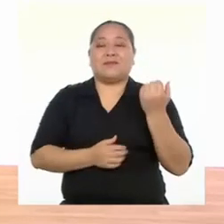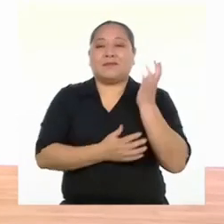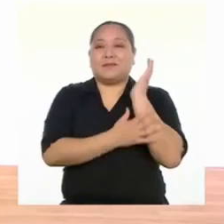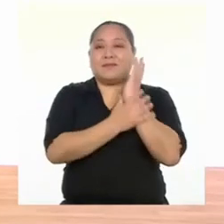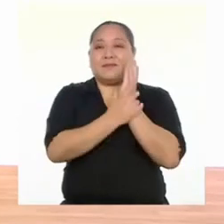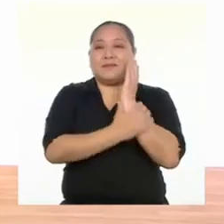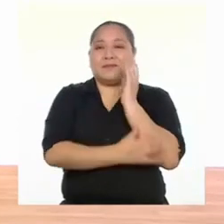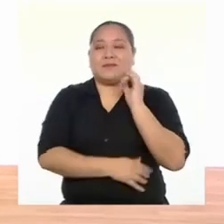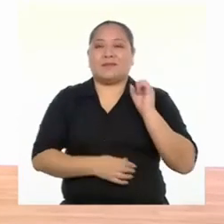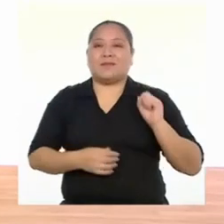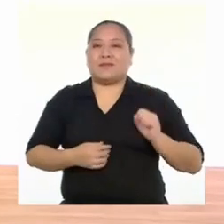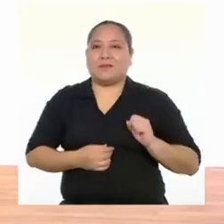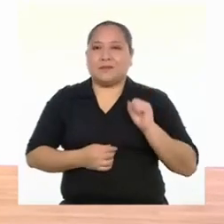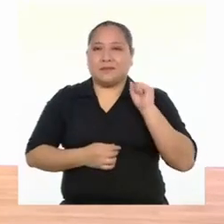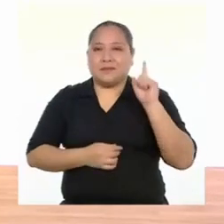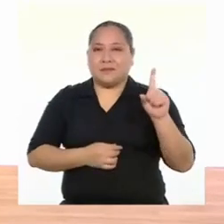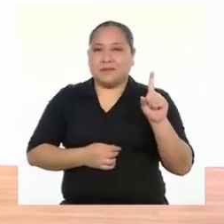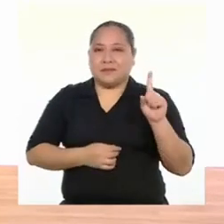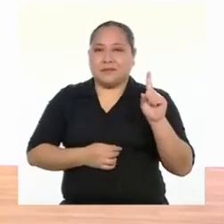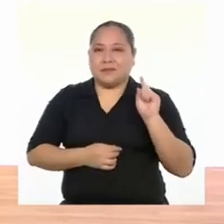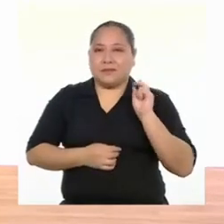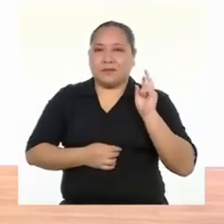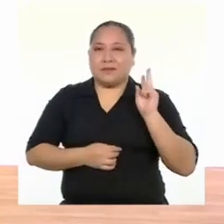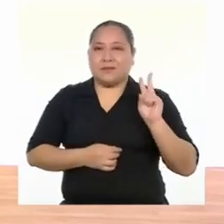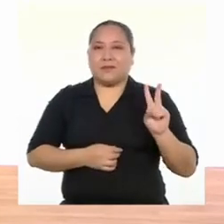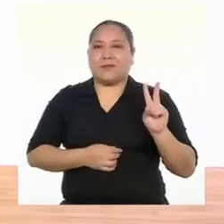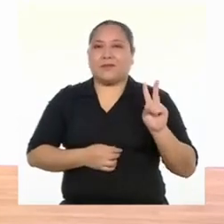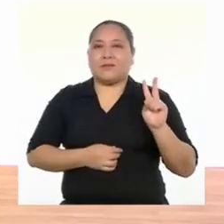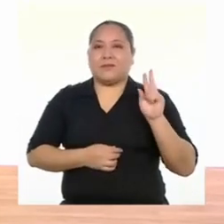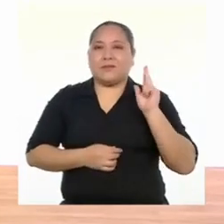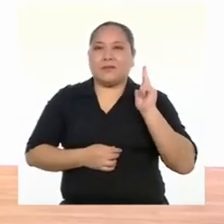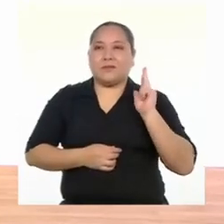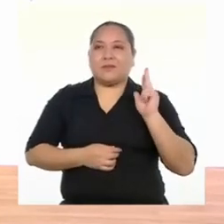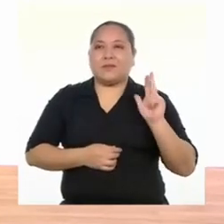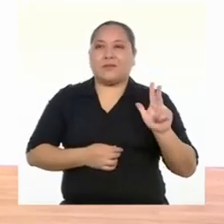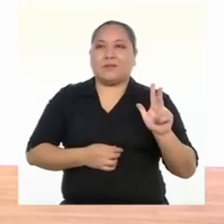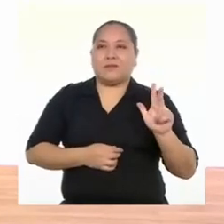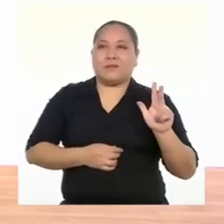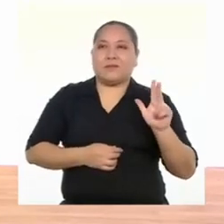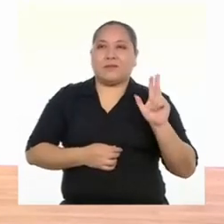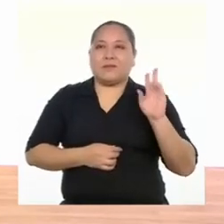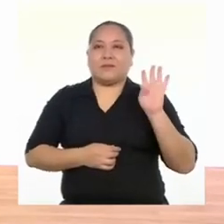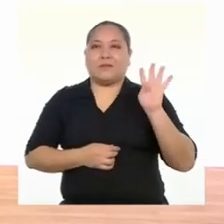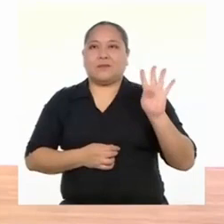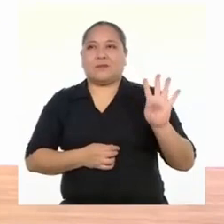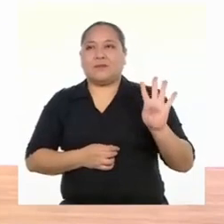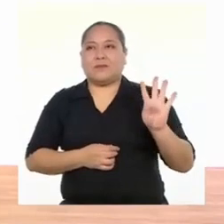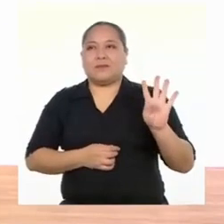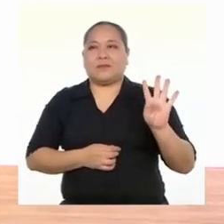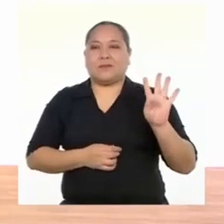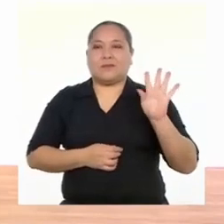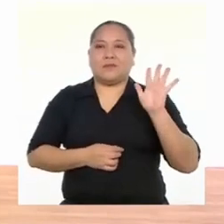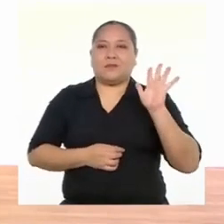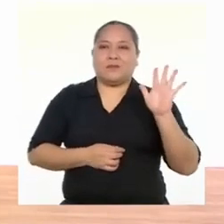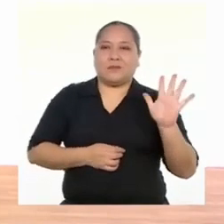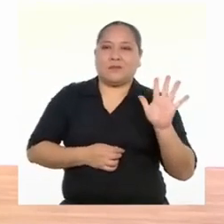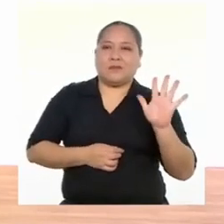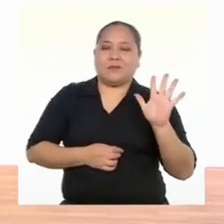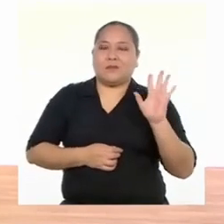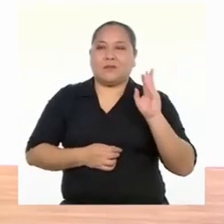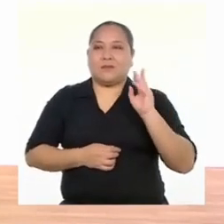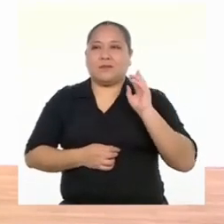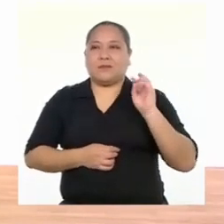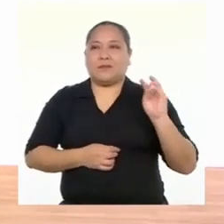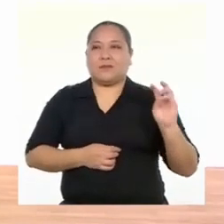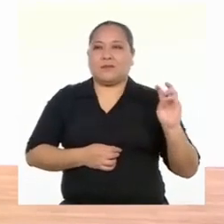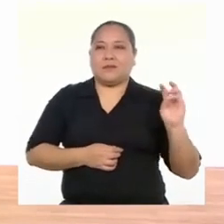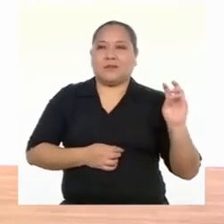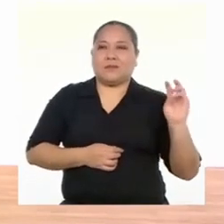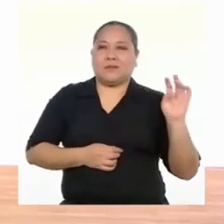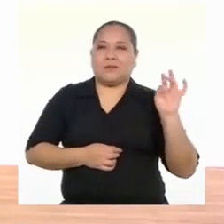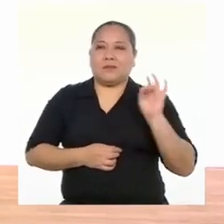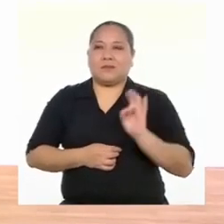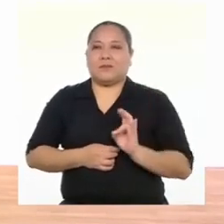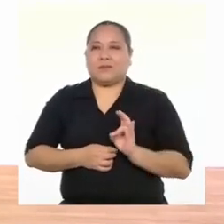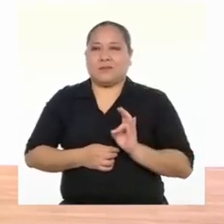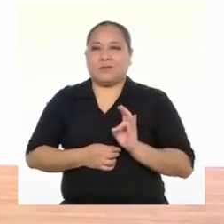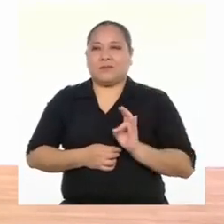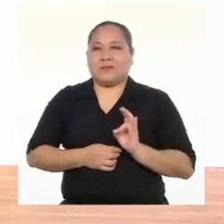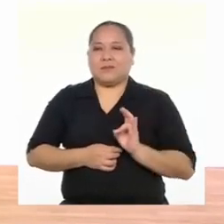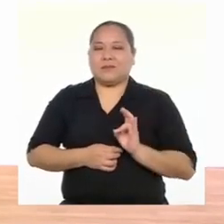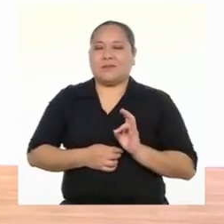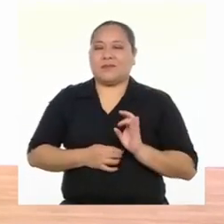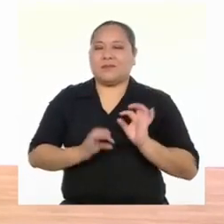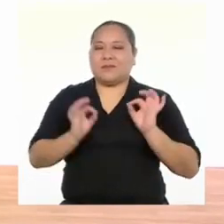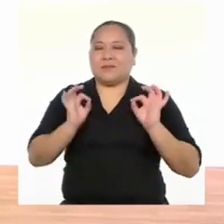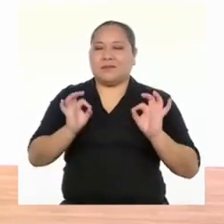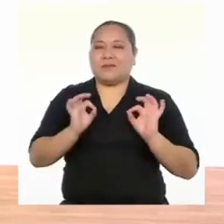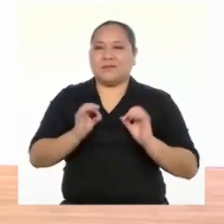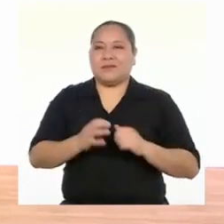brazo. Y 1, 2, 3, 4, 5, 6 y